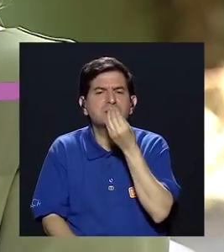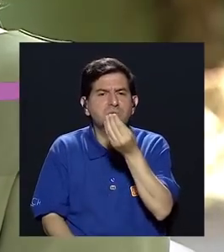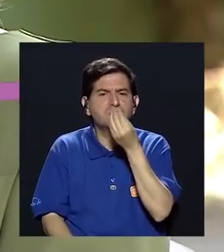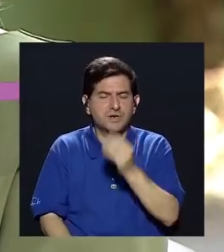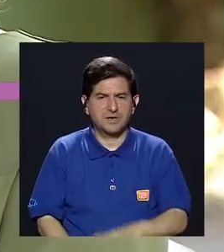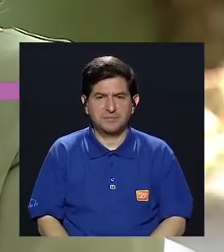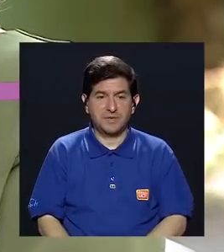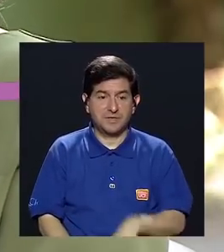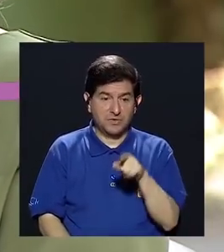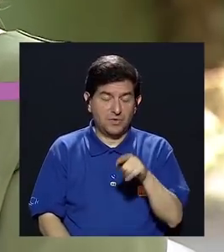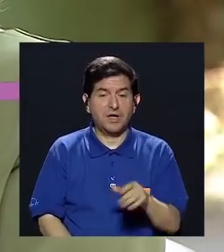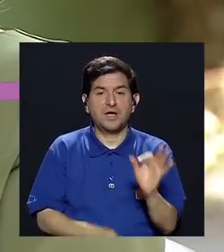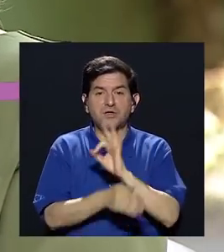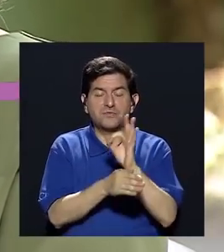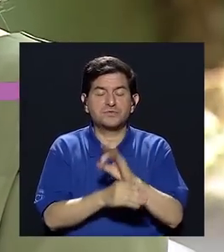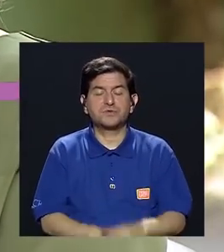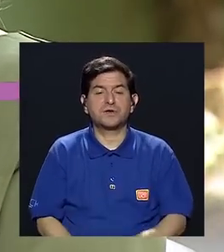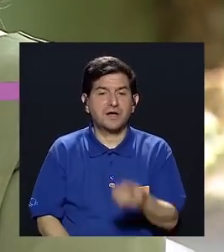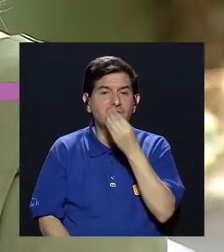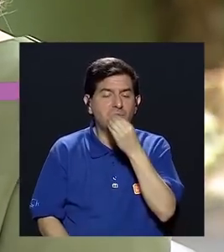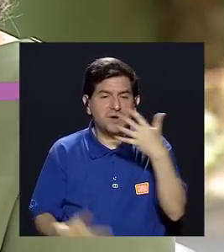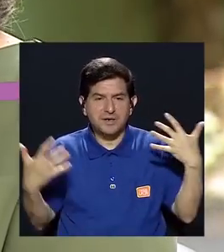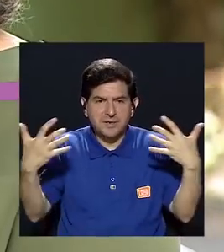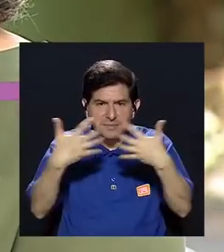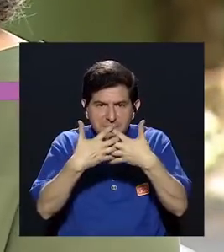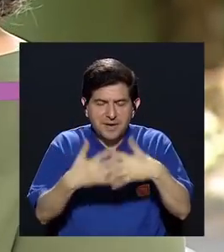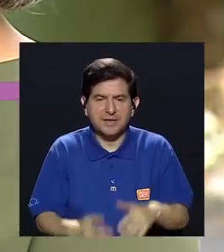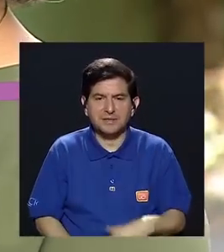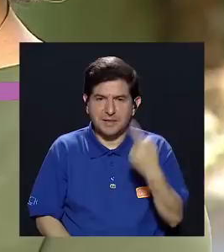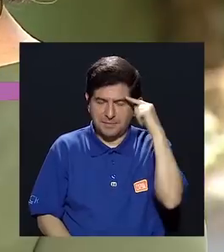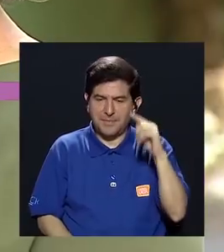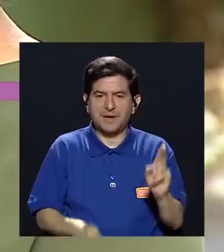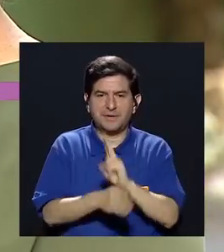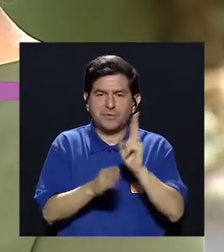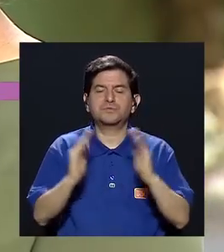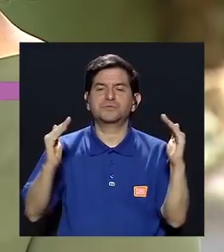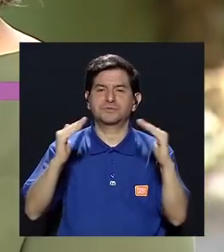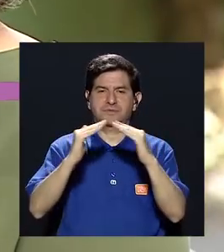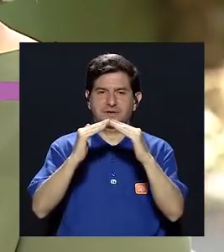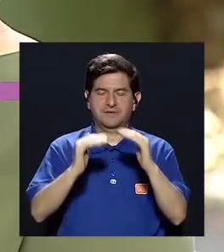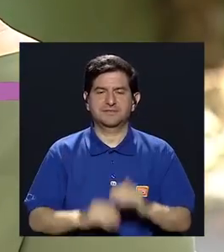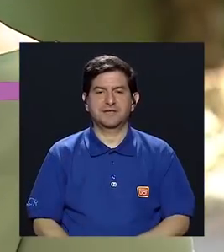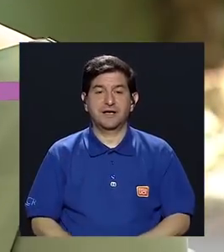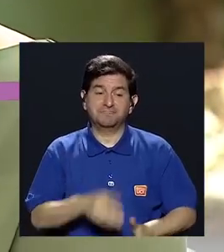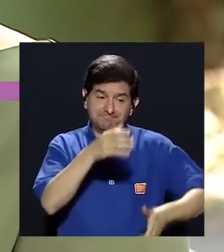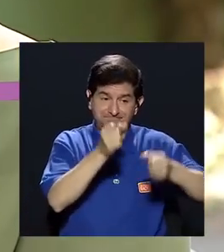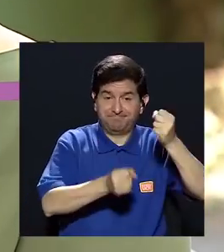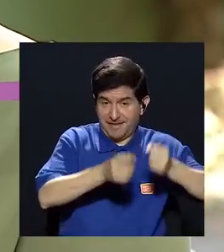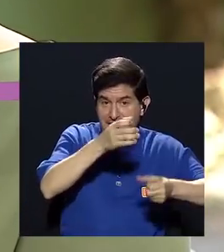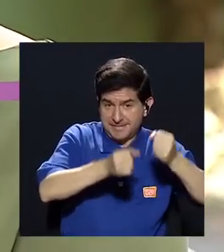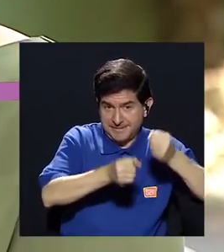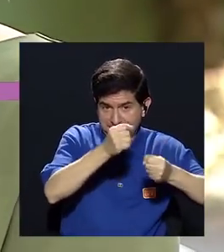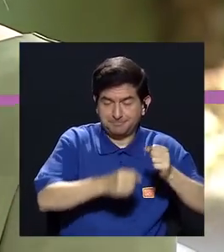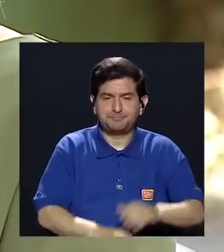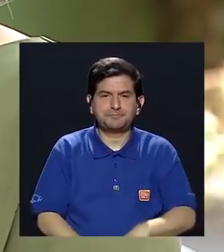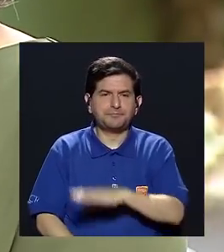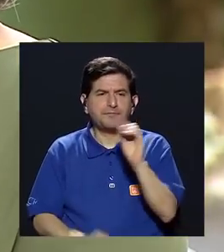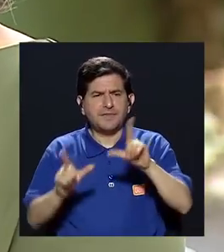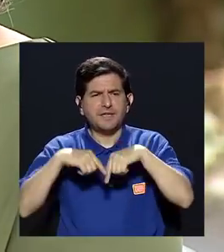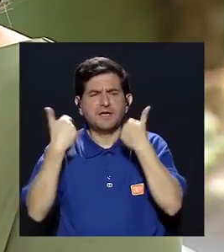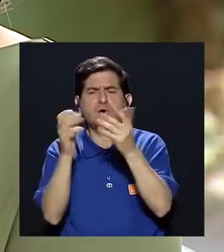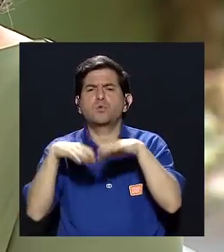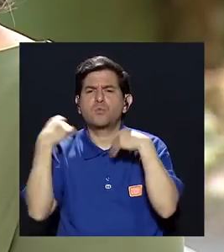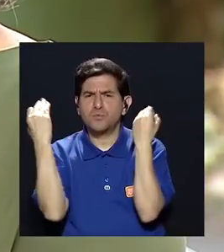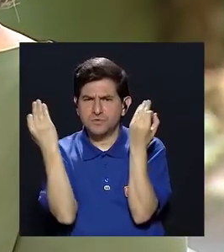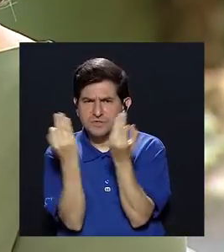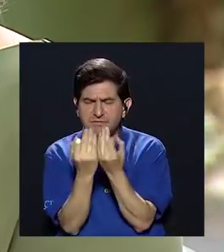alimentos que van a funcionar como una alimentación complementaria para consumir en el hogar, que sería la leche, por ejemplo. Y en los